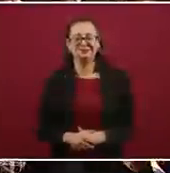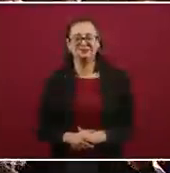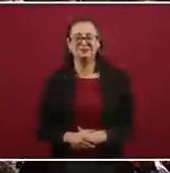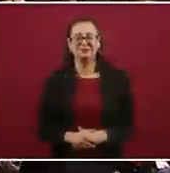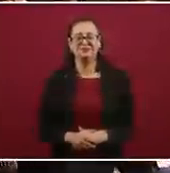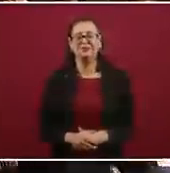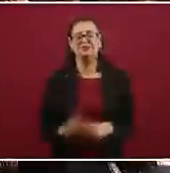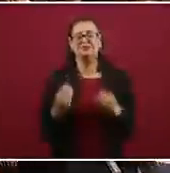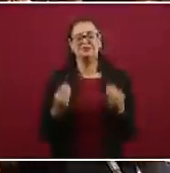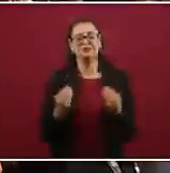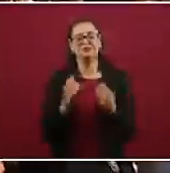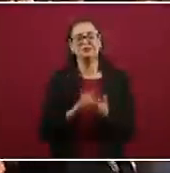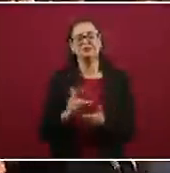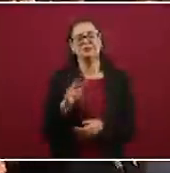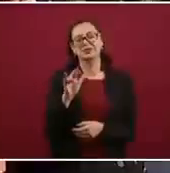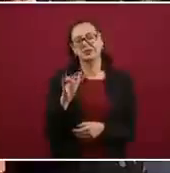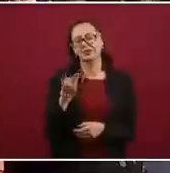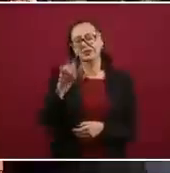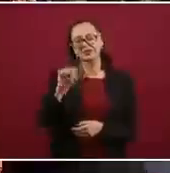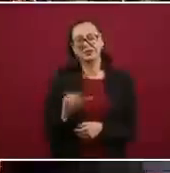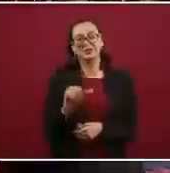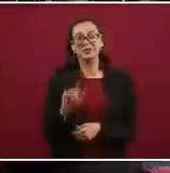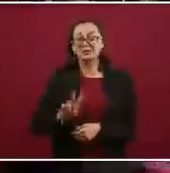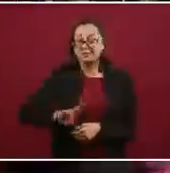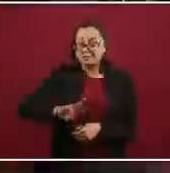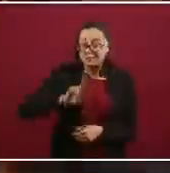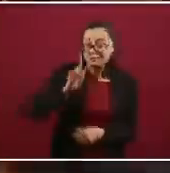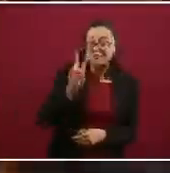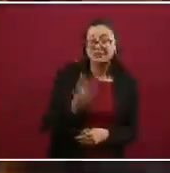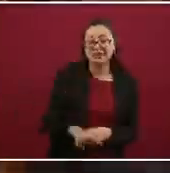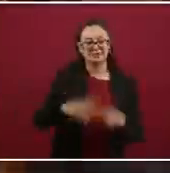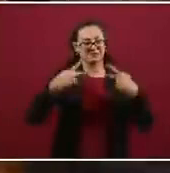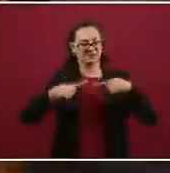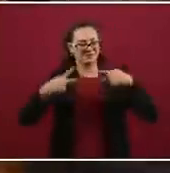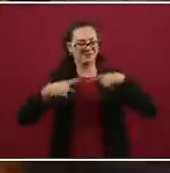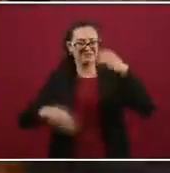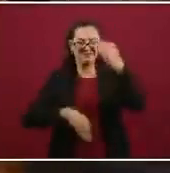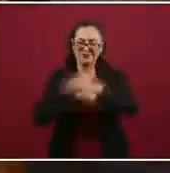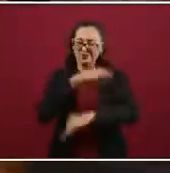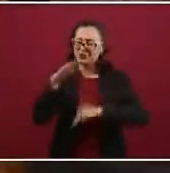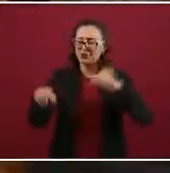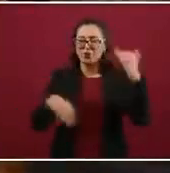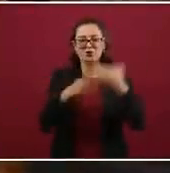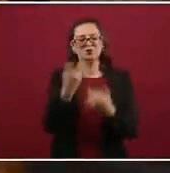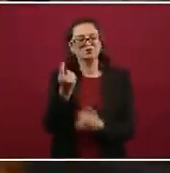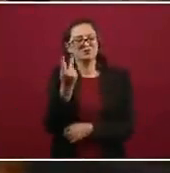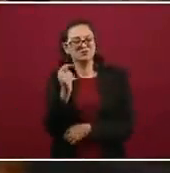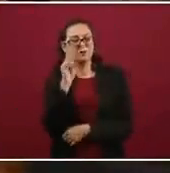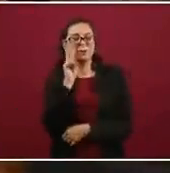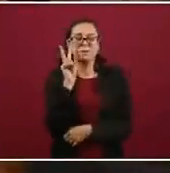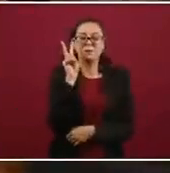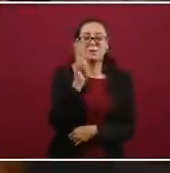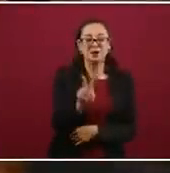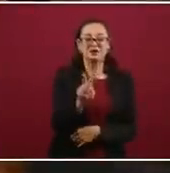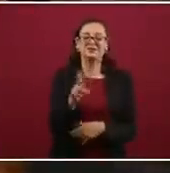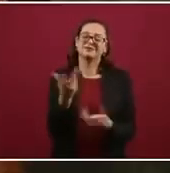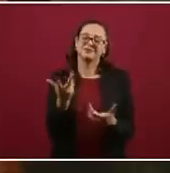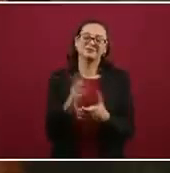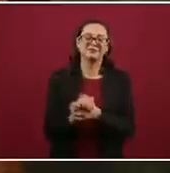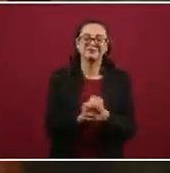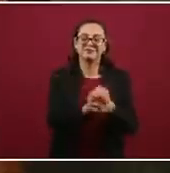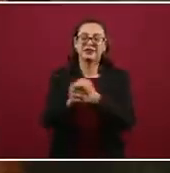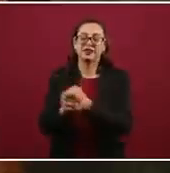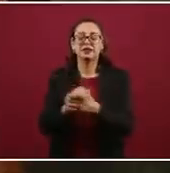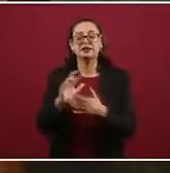Muchísimas gracias, Rita. Así es, queremos agradecer a todos los que nos están acompañando a través de esta transmisión especial y recordarles que pueden